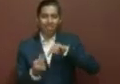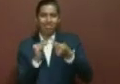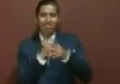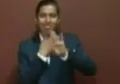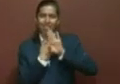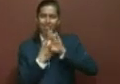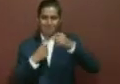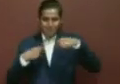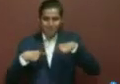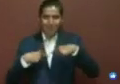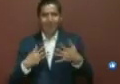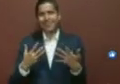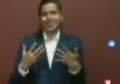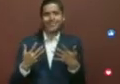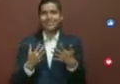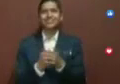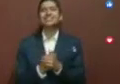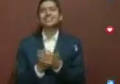que yo sepa no hay